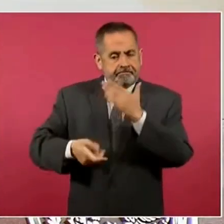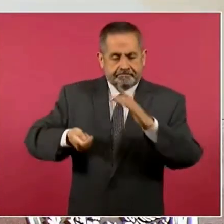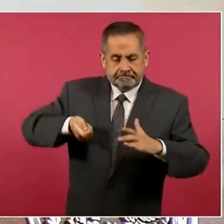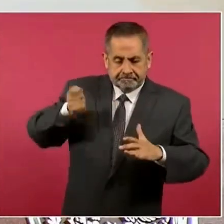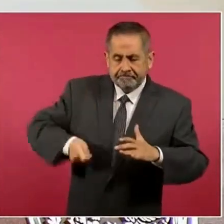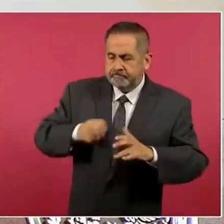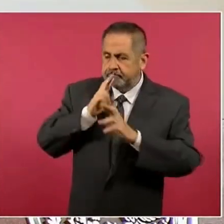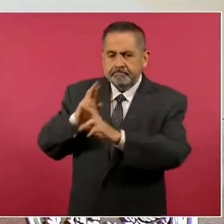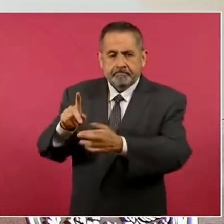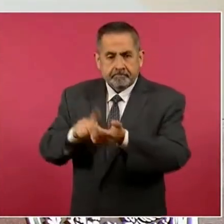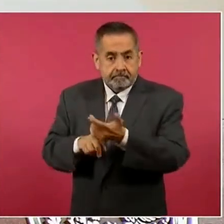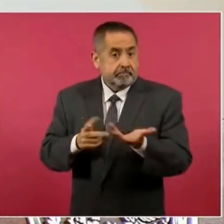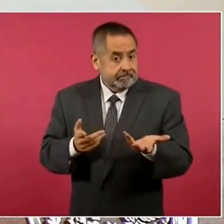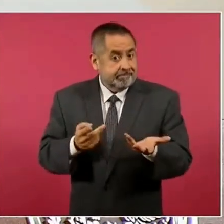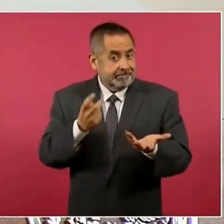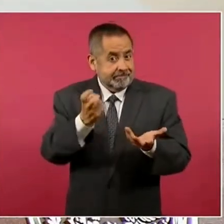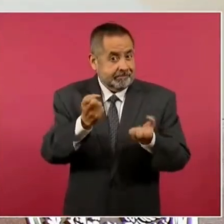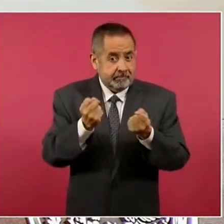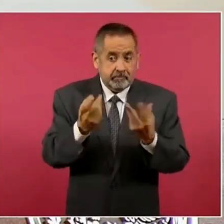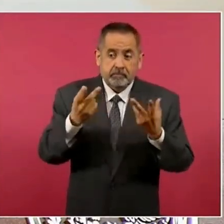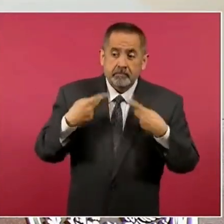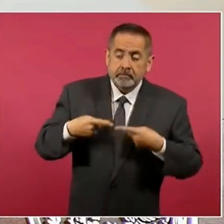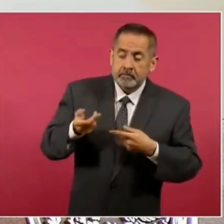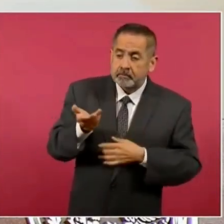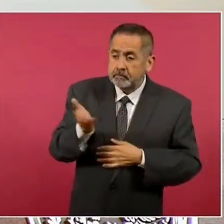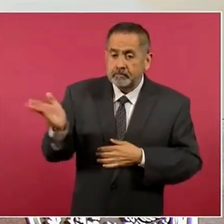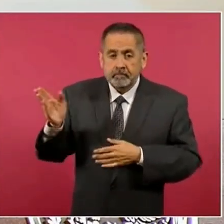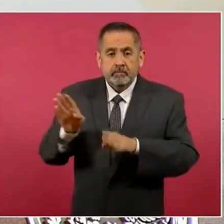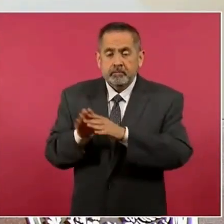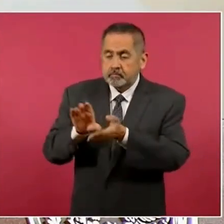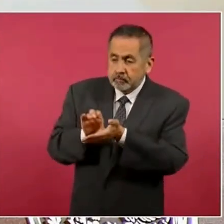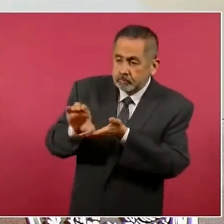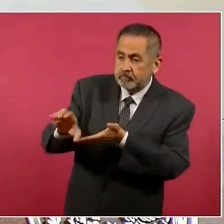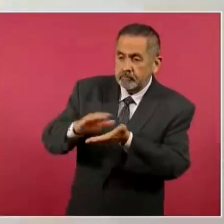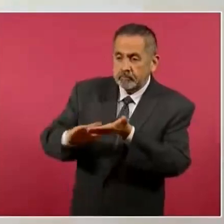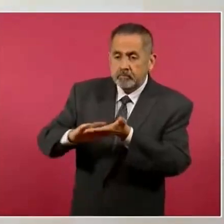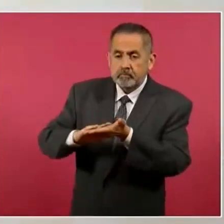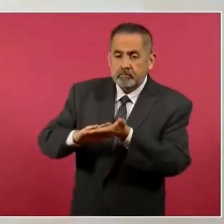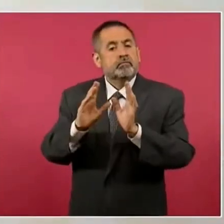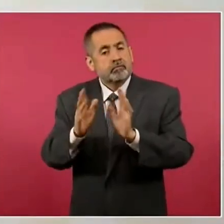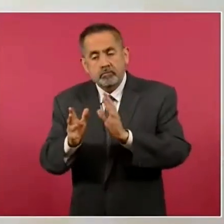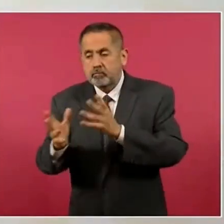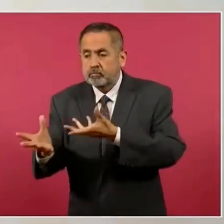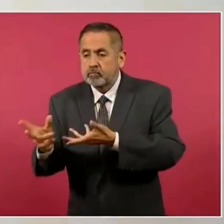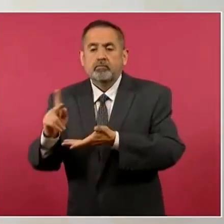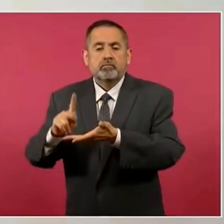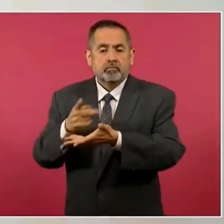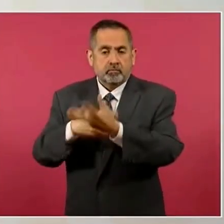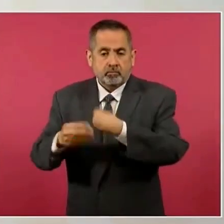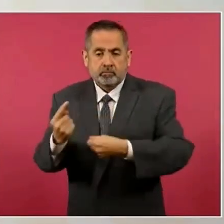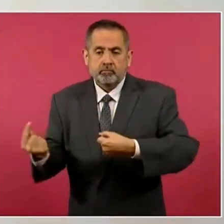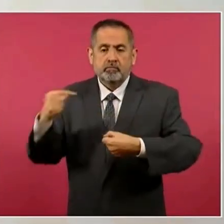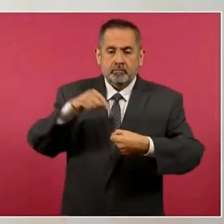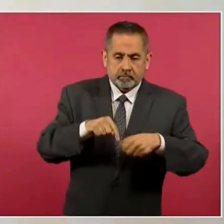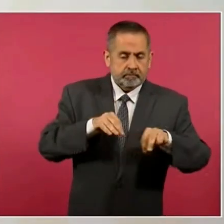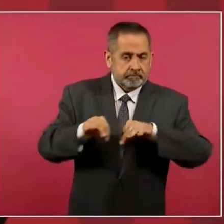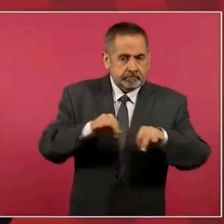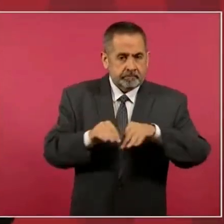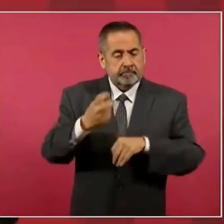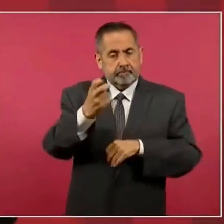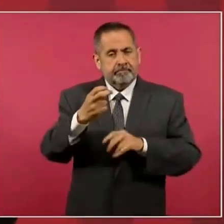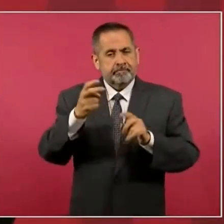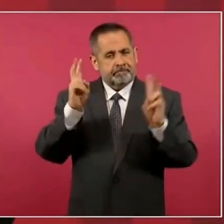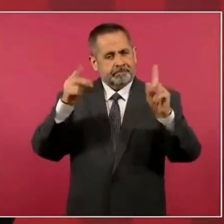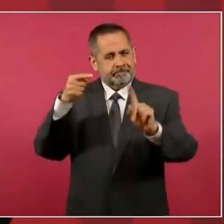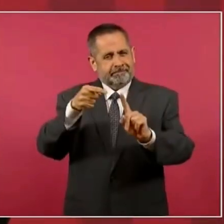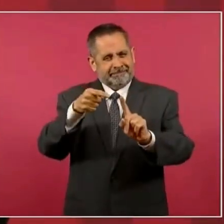términos del número de despedidos y su liquidación o su reincorporación era el tema de, digamos,